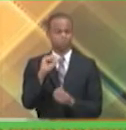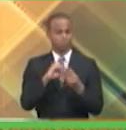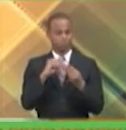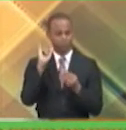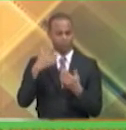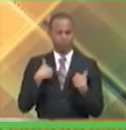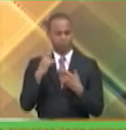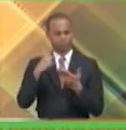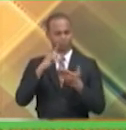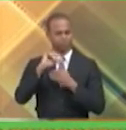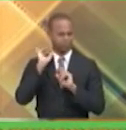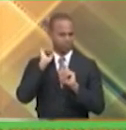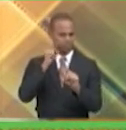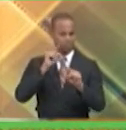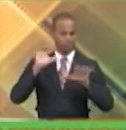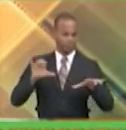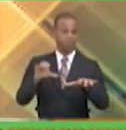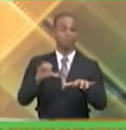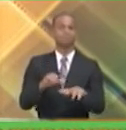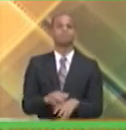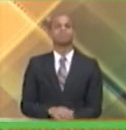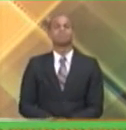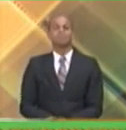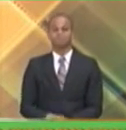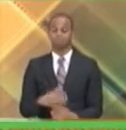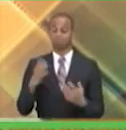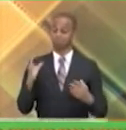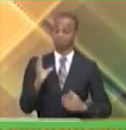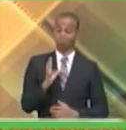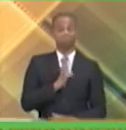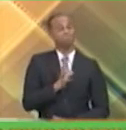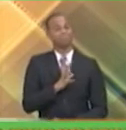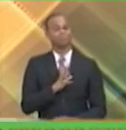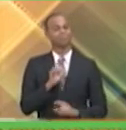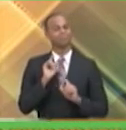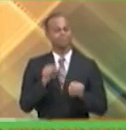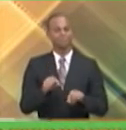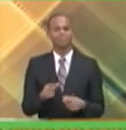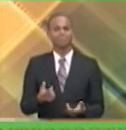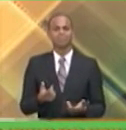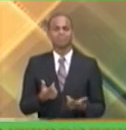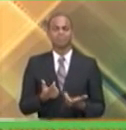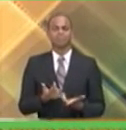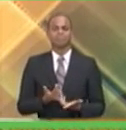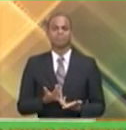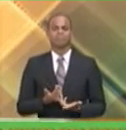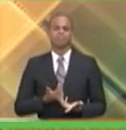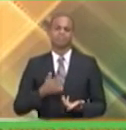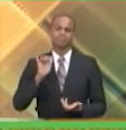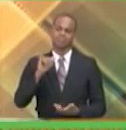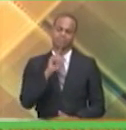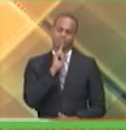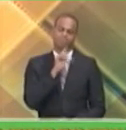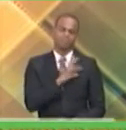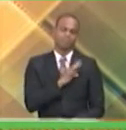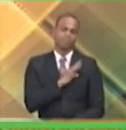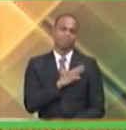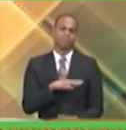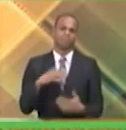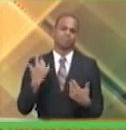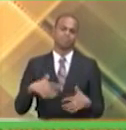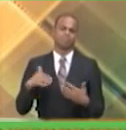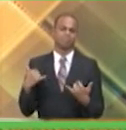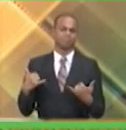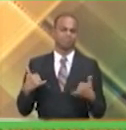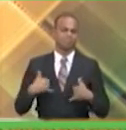vamos para allá, de música. Nosotros dijimos, bueno, pues vamos. y fue impactante. Los jóvenes